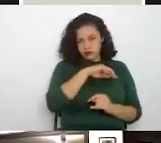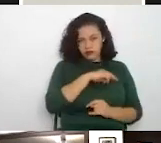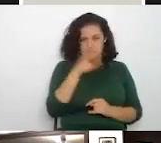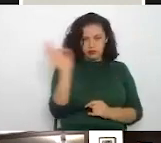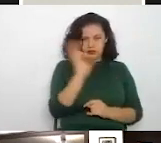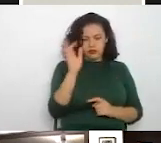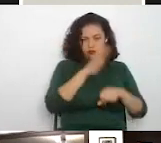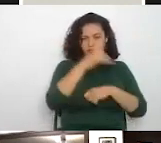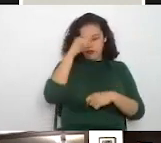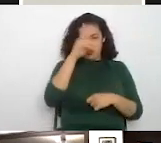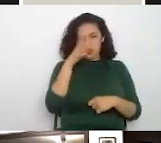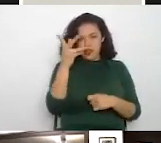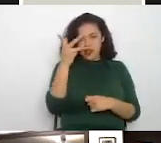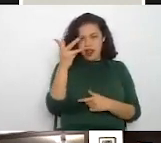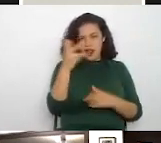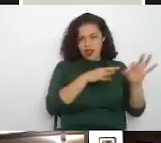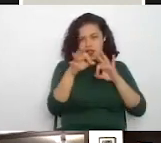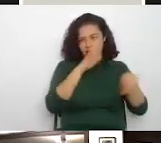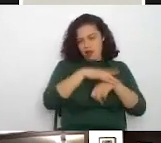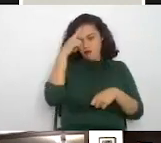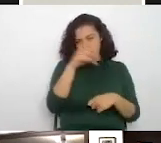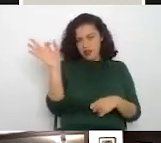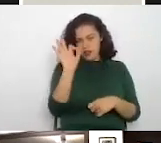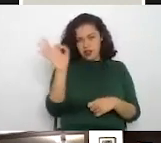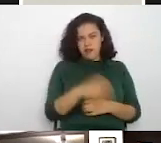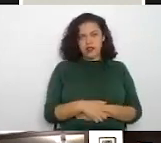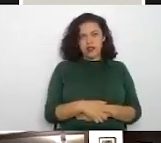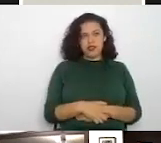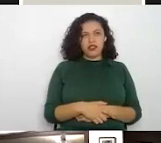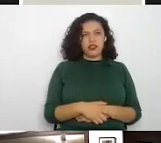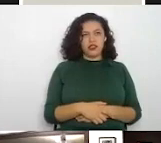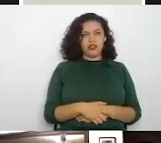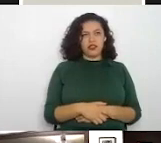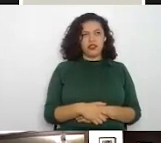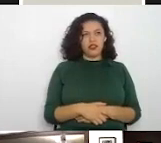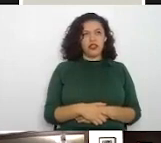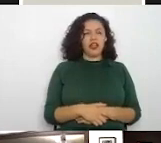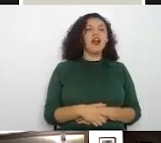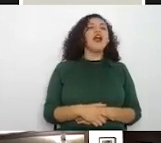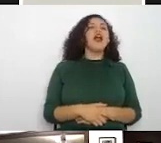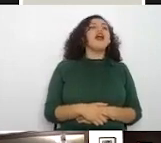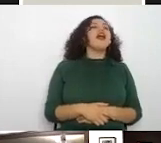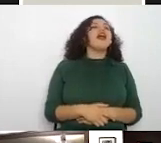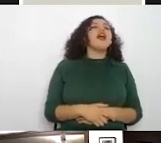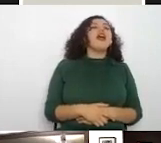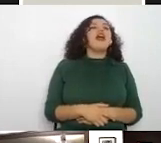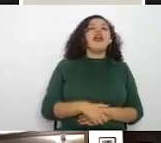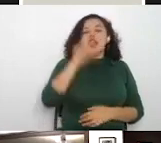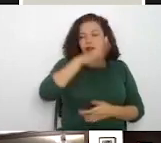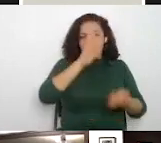más fácil la operación, ¿no? Entonces, incluso nos aporte más